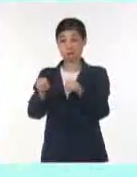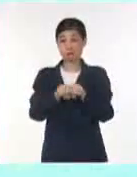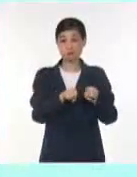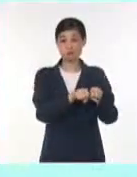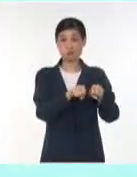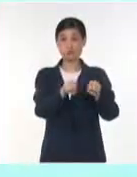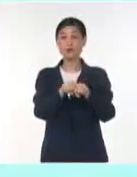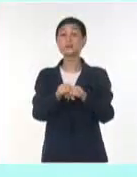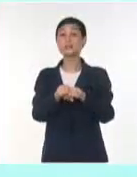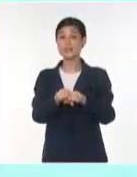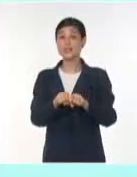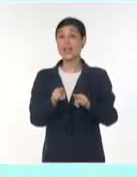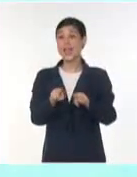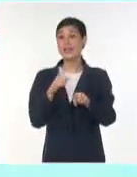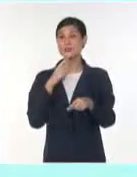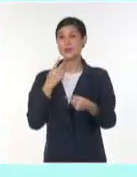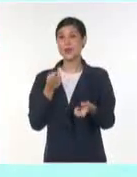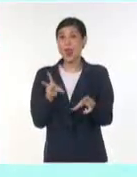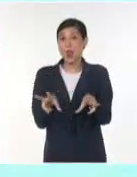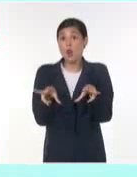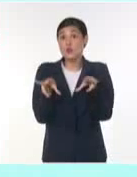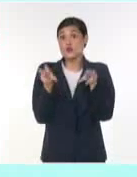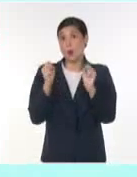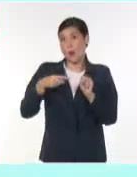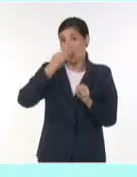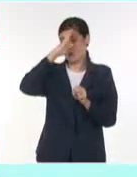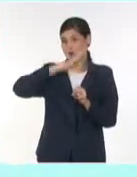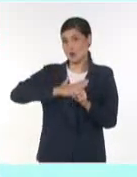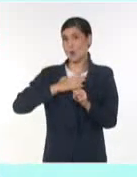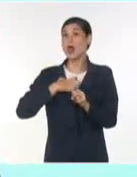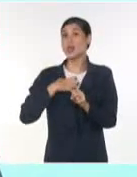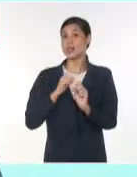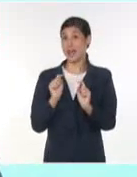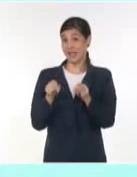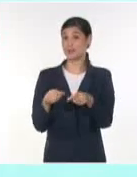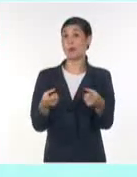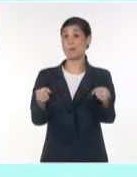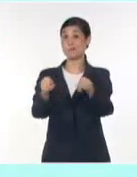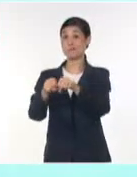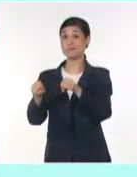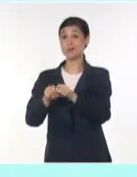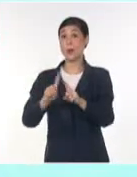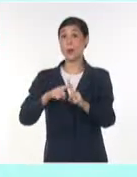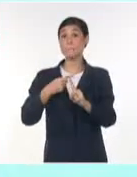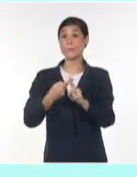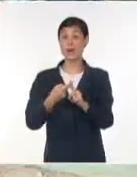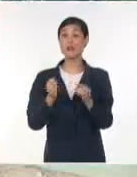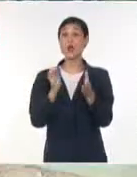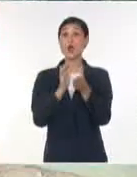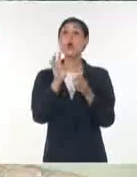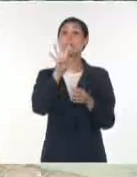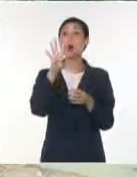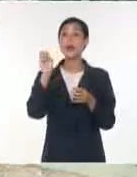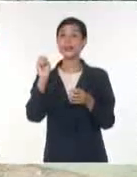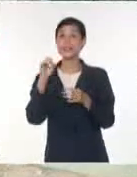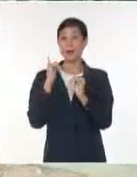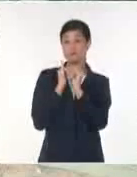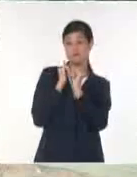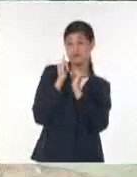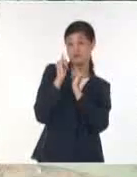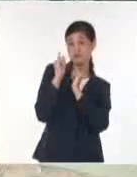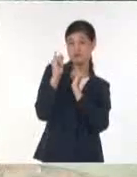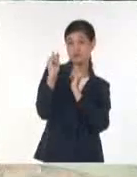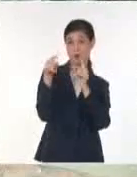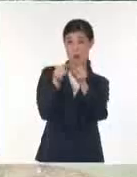plantas más modernas con que cuenta el país y la extensión de más de 40 kilómetros de redes dentro del propio municipio. Pero esto cuenta con una